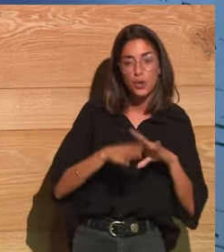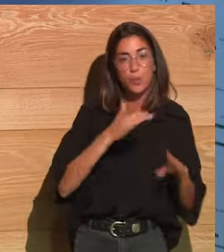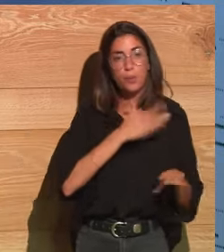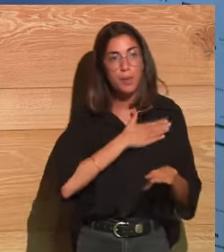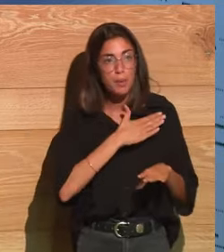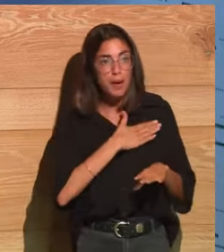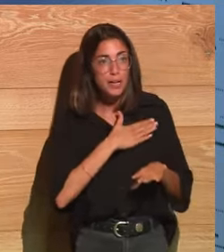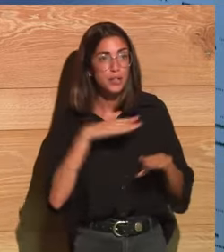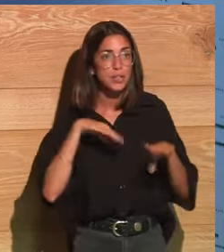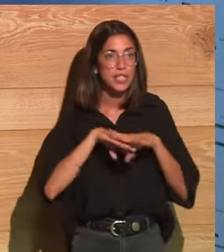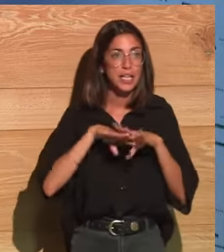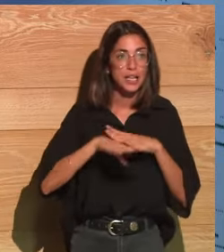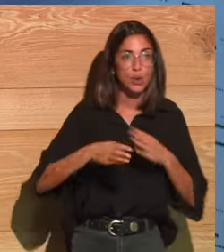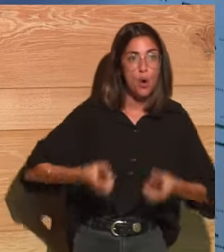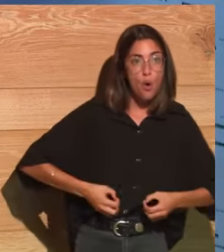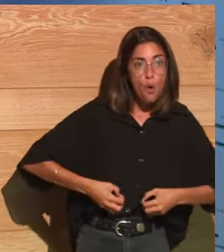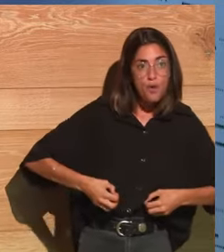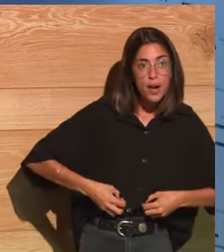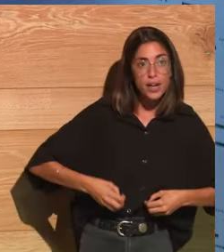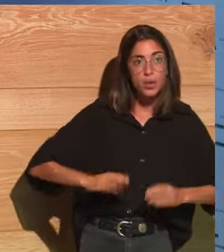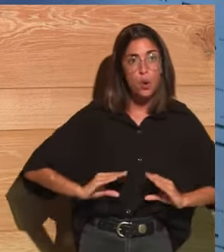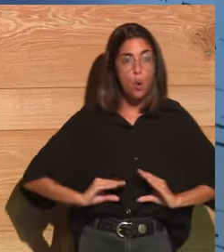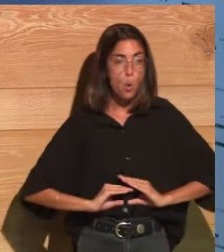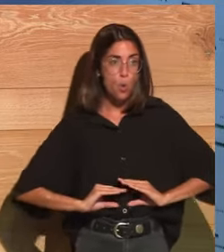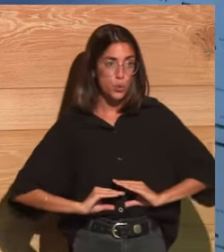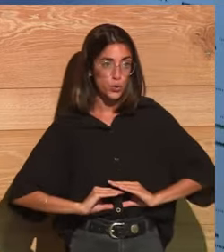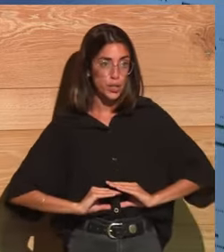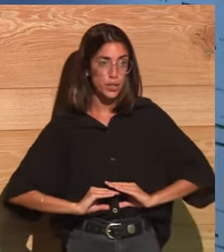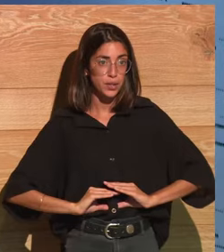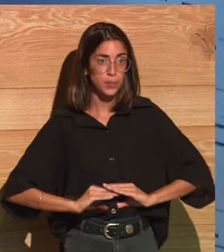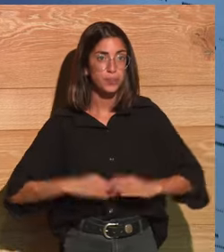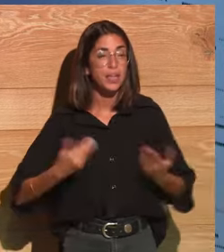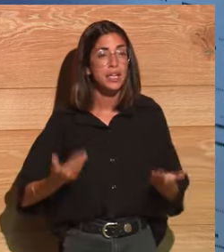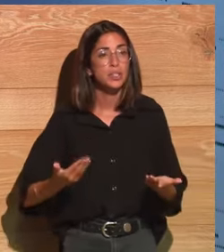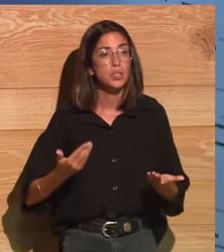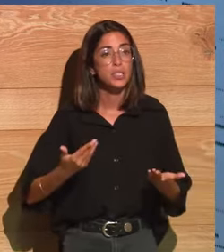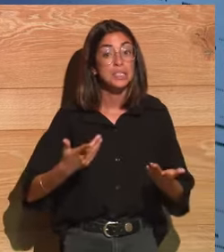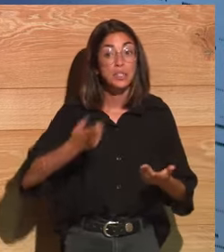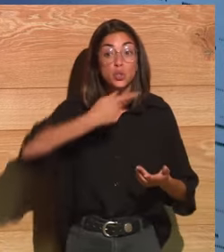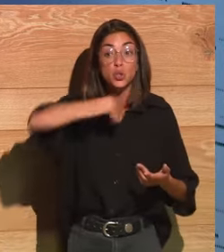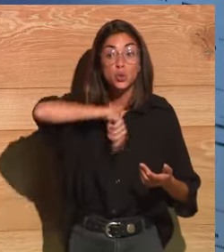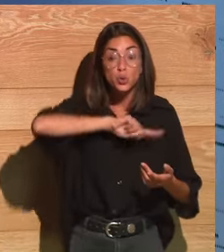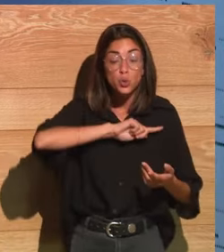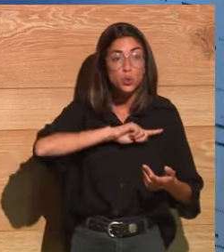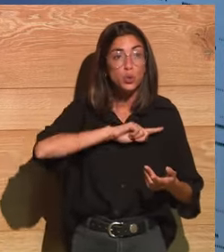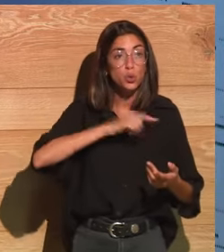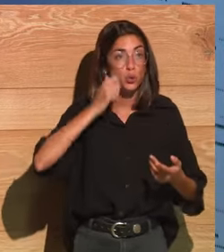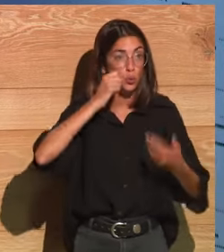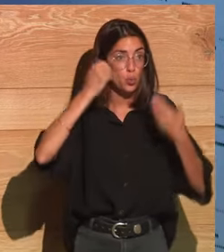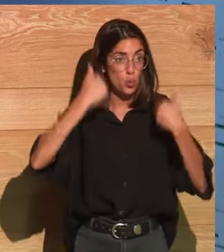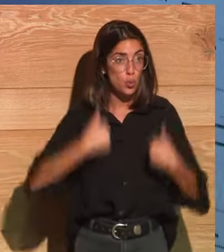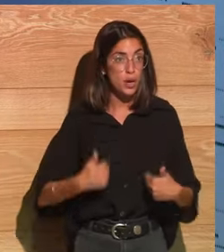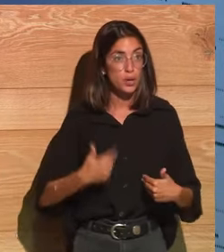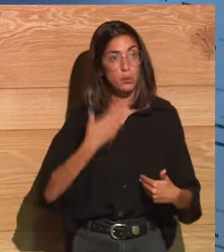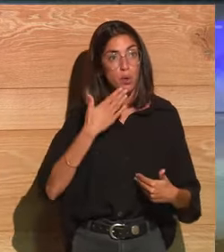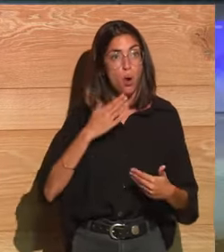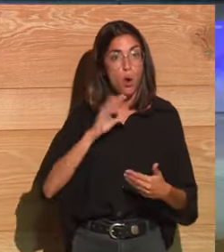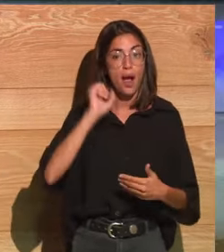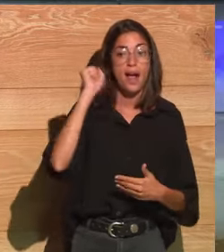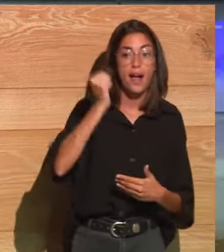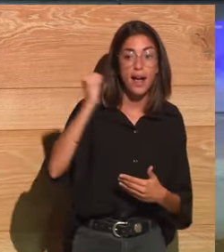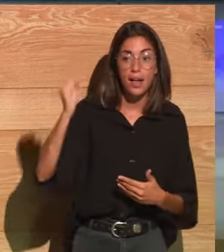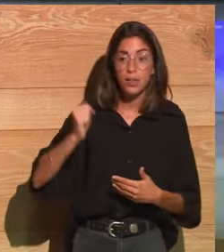mamario, el tejido ovárico, el tejido uterino. Nuestra especie, como especie cazadora y